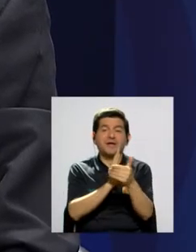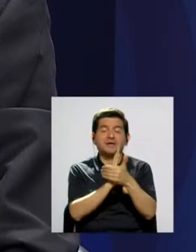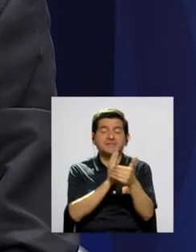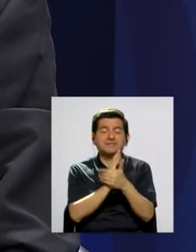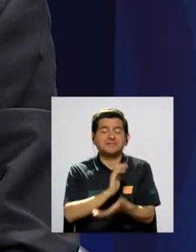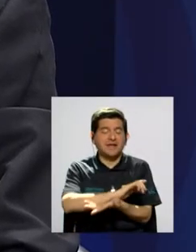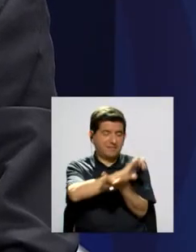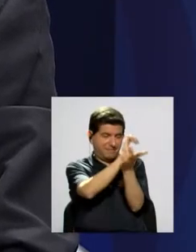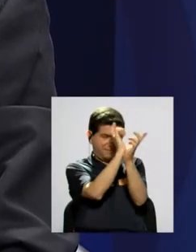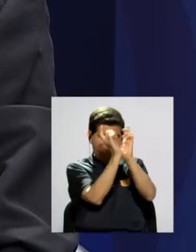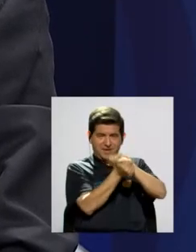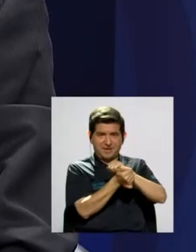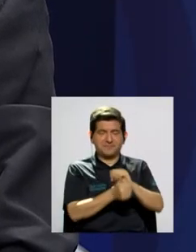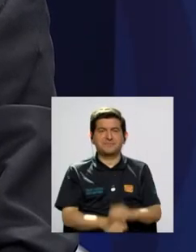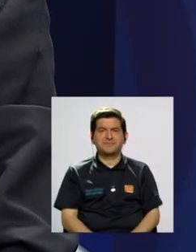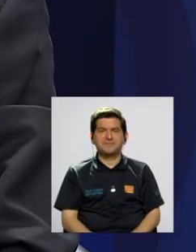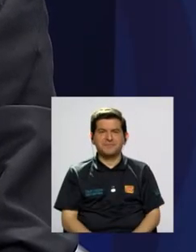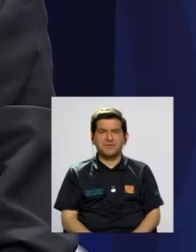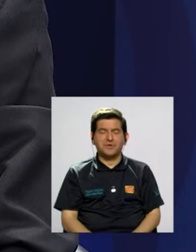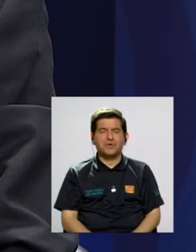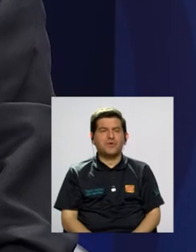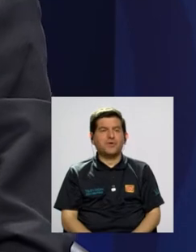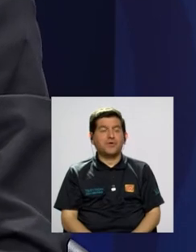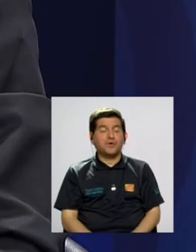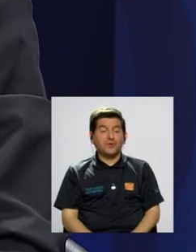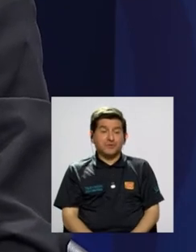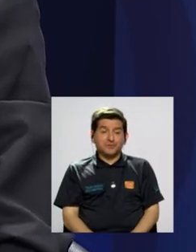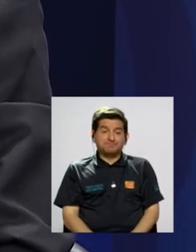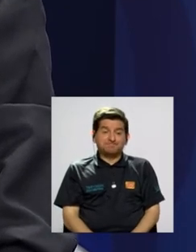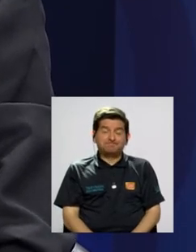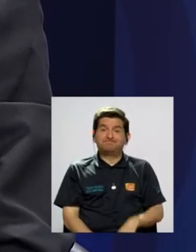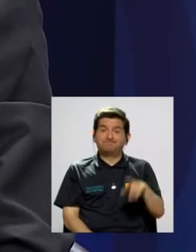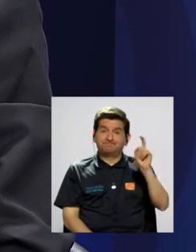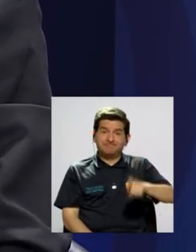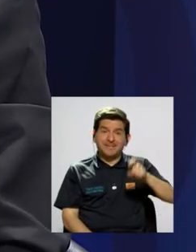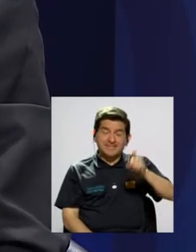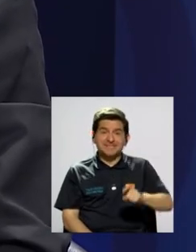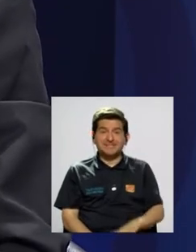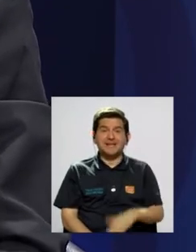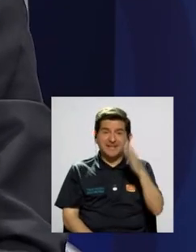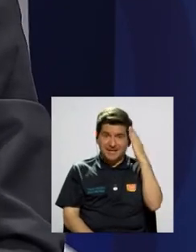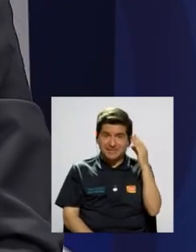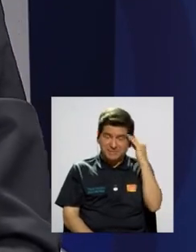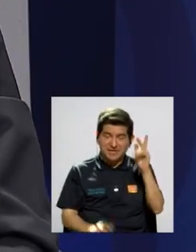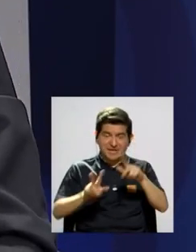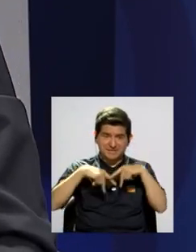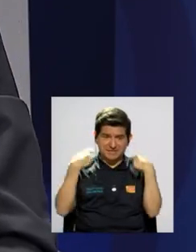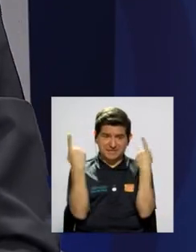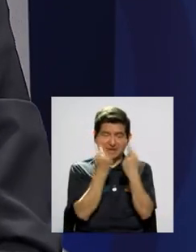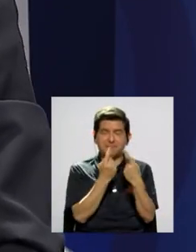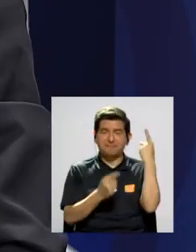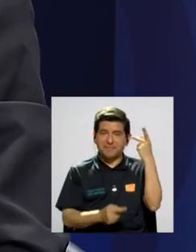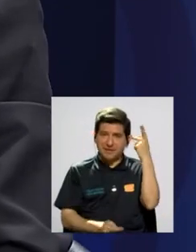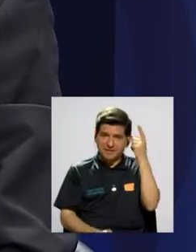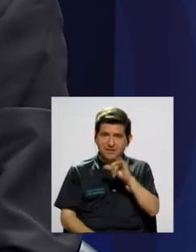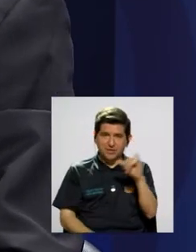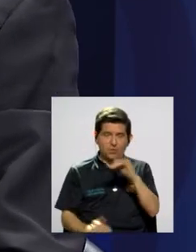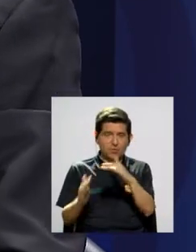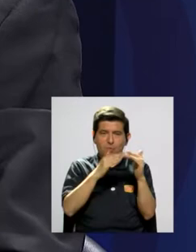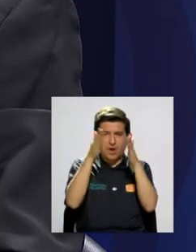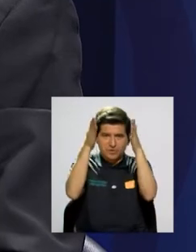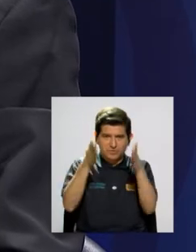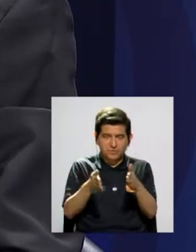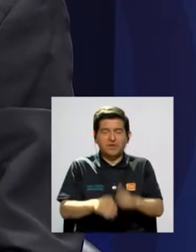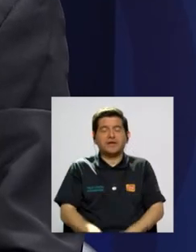adaptación, esa metamorfosis, van a tener que vivirla y sufrirla fuertemente los partidos políticos, pero también los ciudadanos y